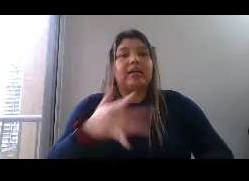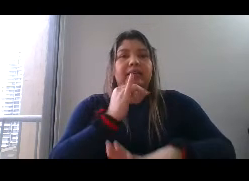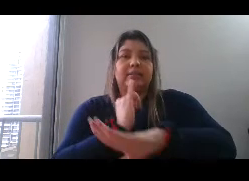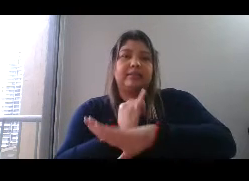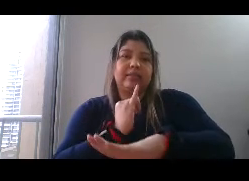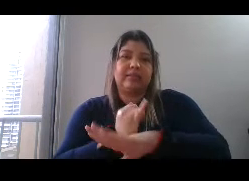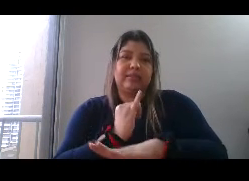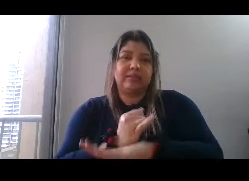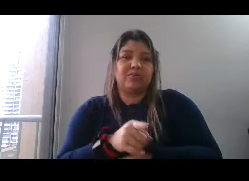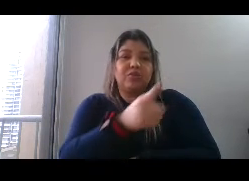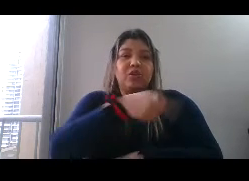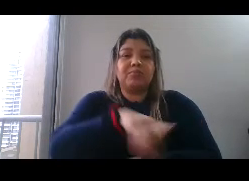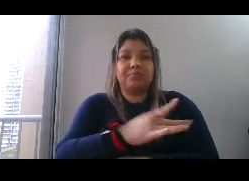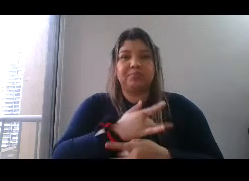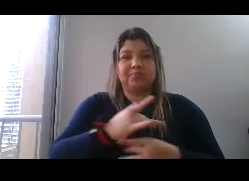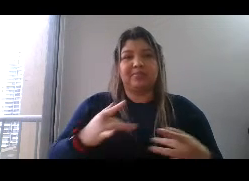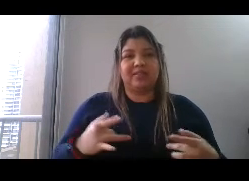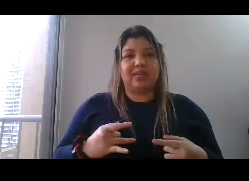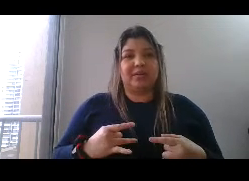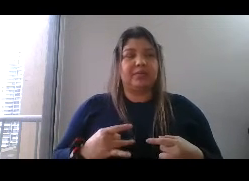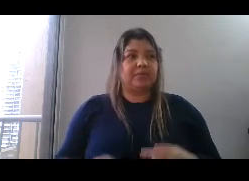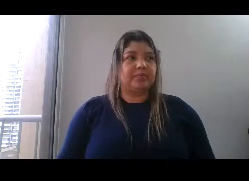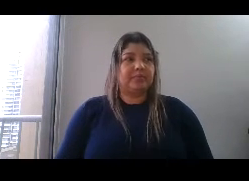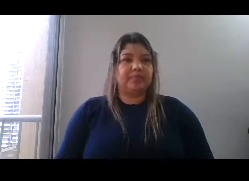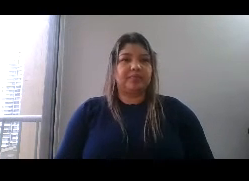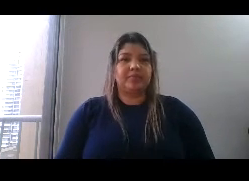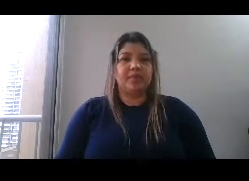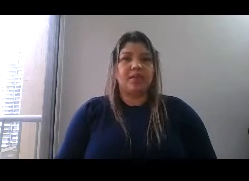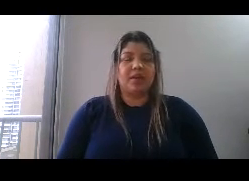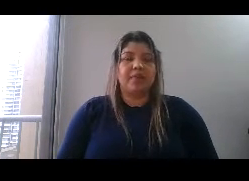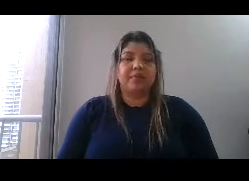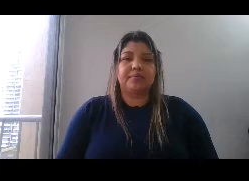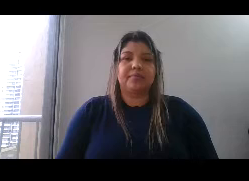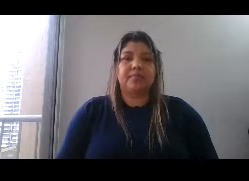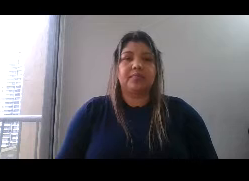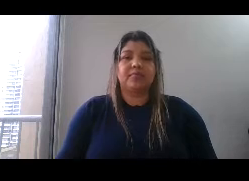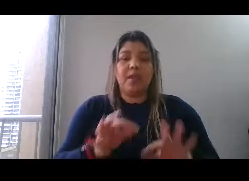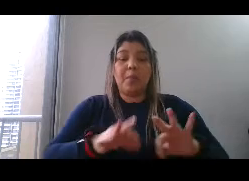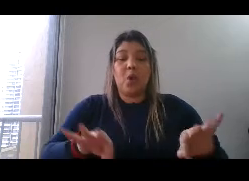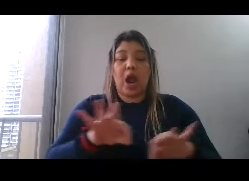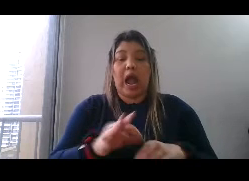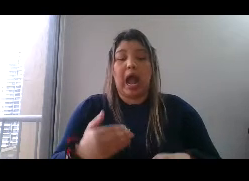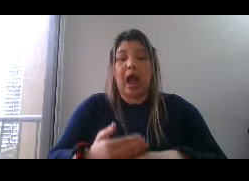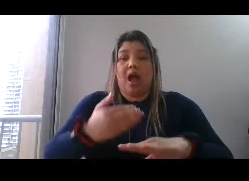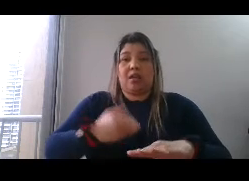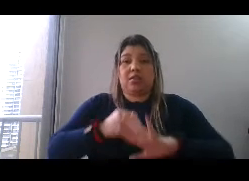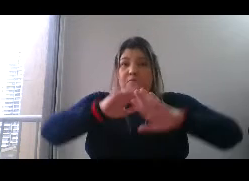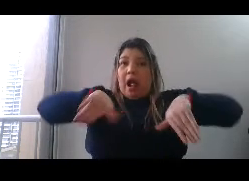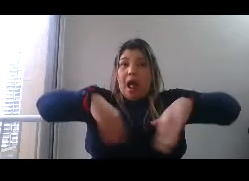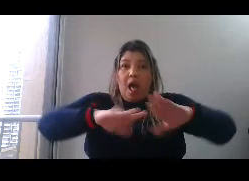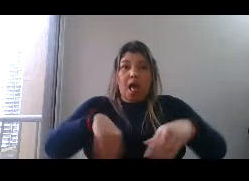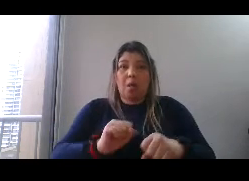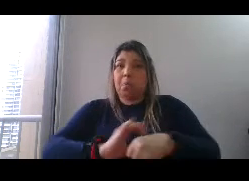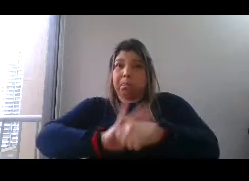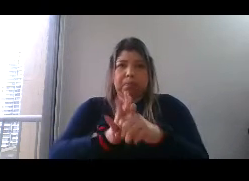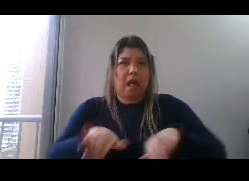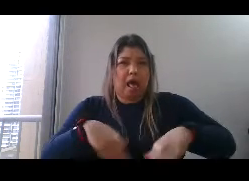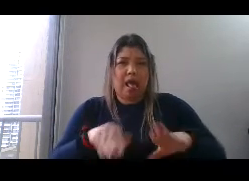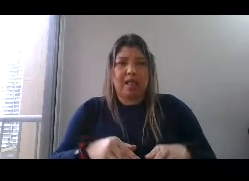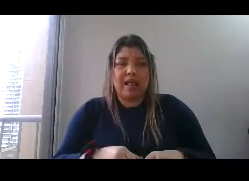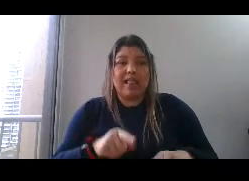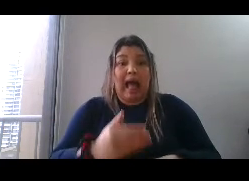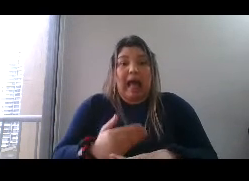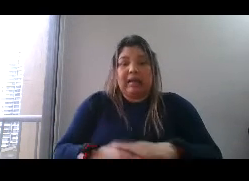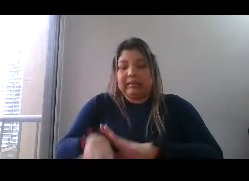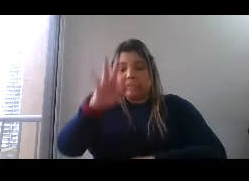primer momento debe tener definida un área para la atención